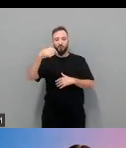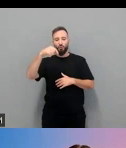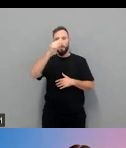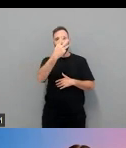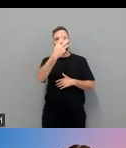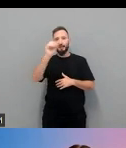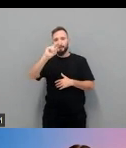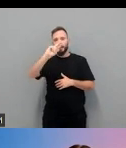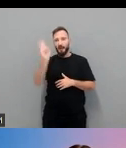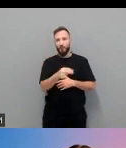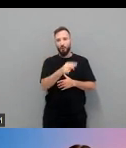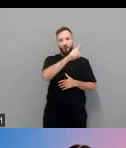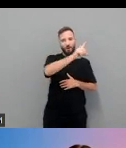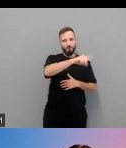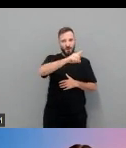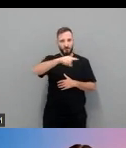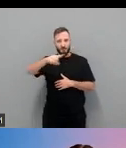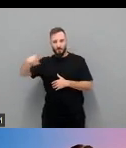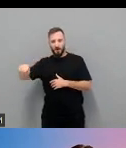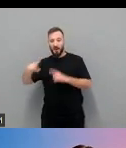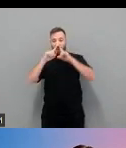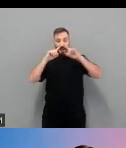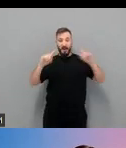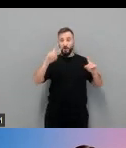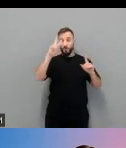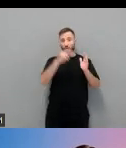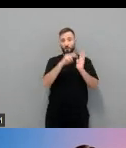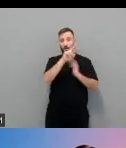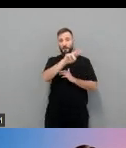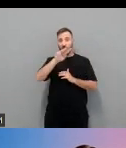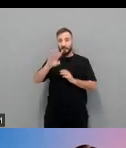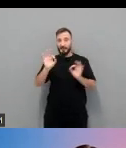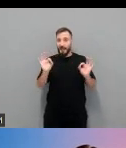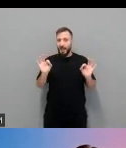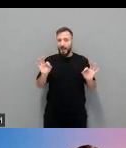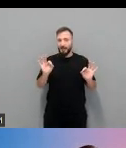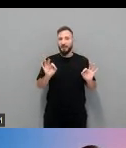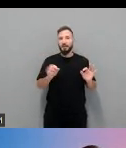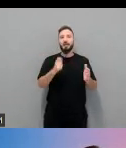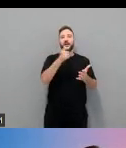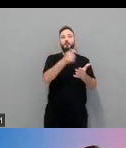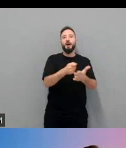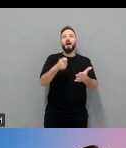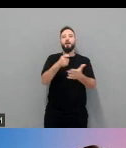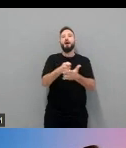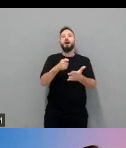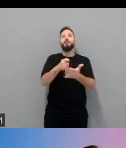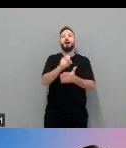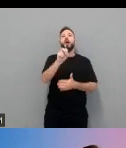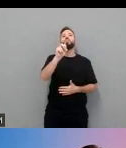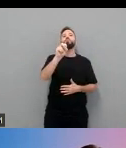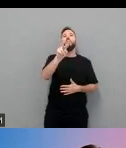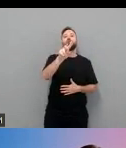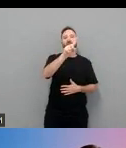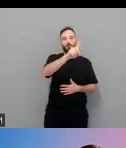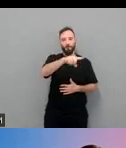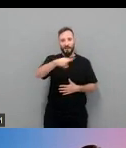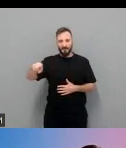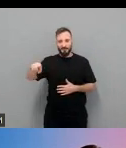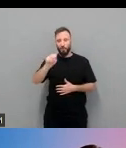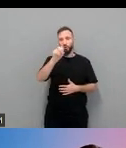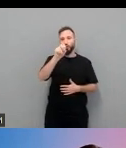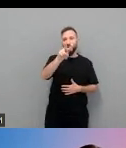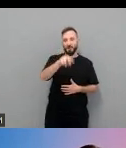es el importe de este año 2023. Y se pagan 12 mensualidades, 12